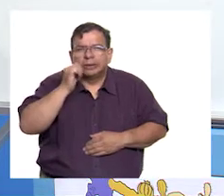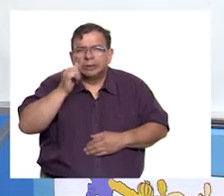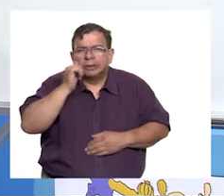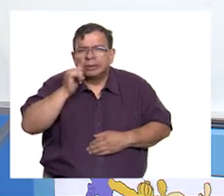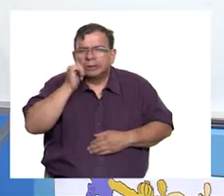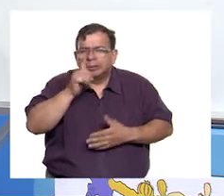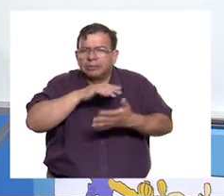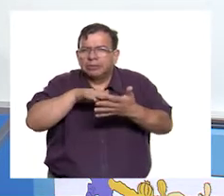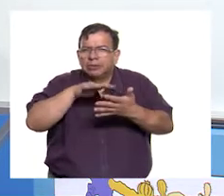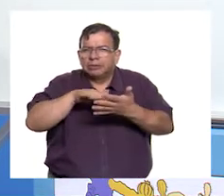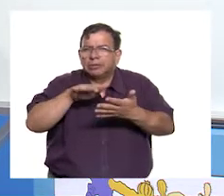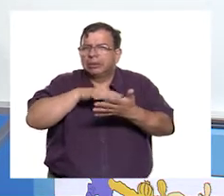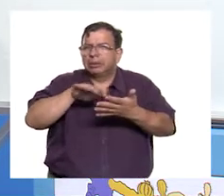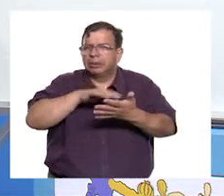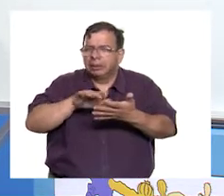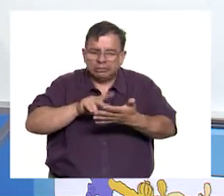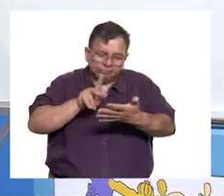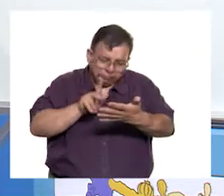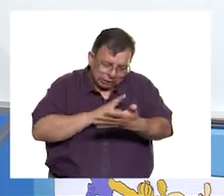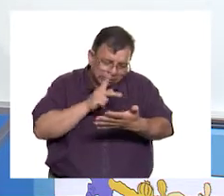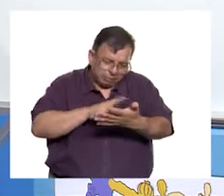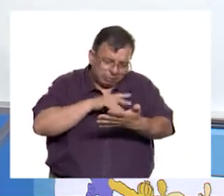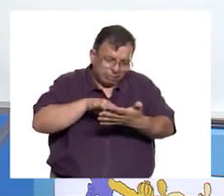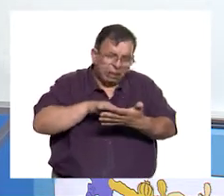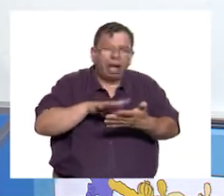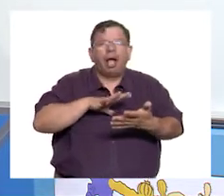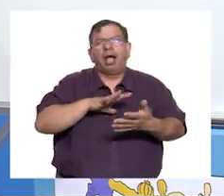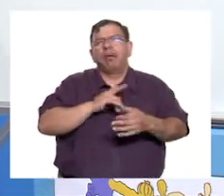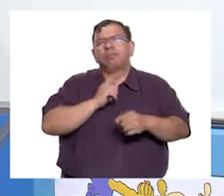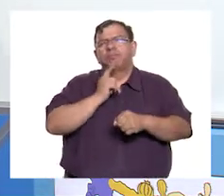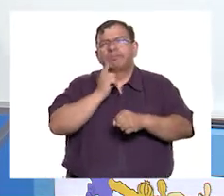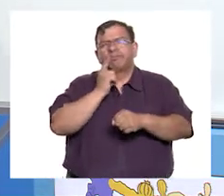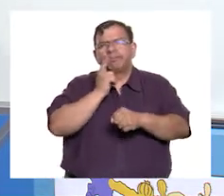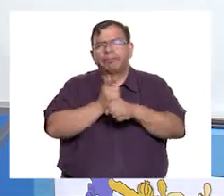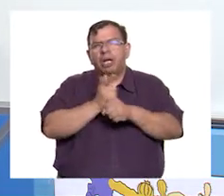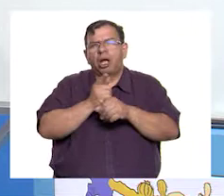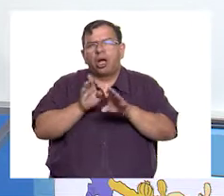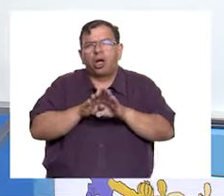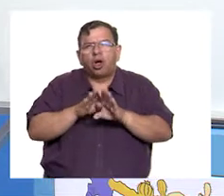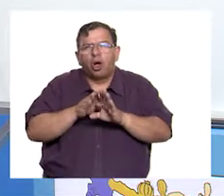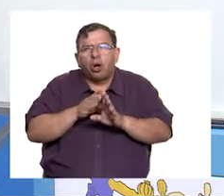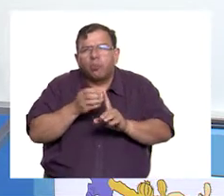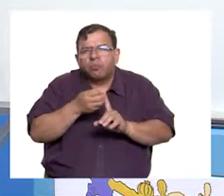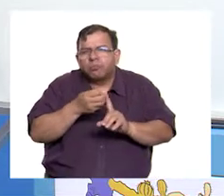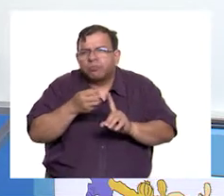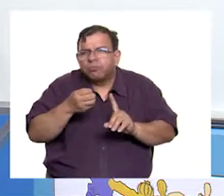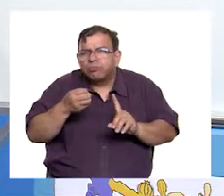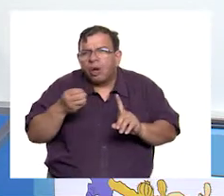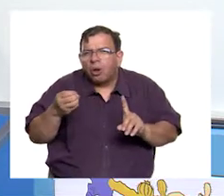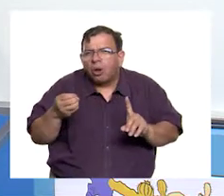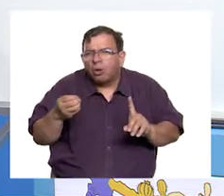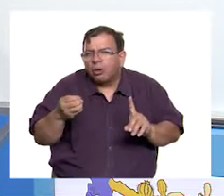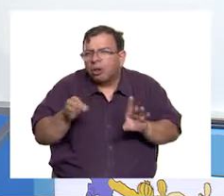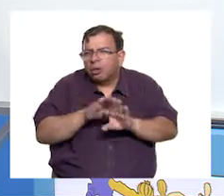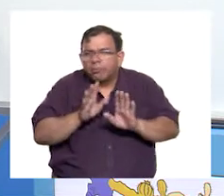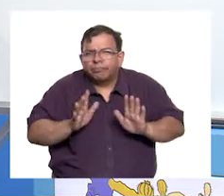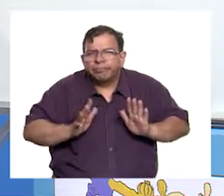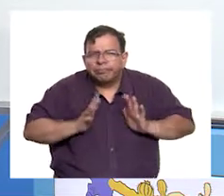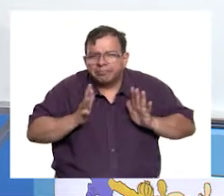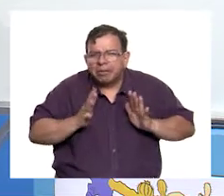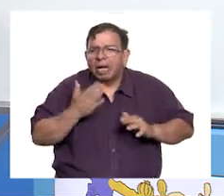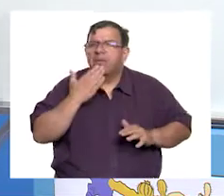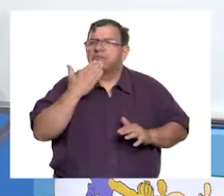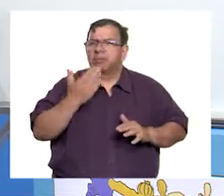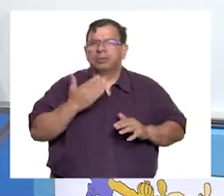texto, conviene leerlo varias veces para descubrir cómo se organiza y cuáles son sus detalles insospechados. Muy